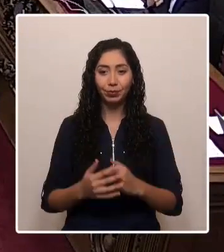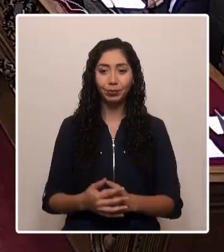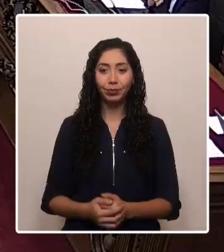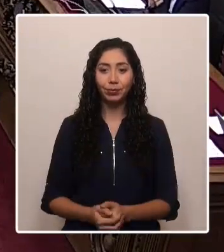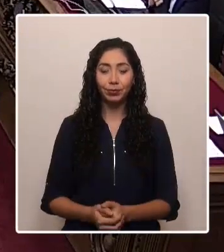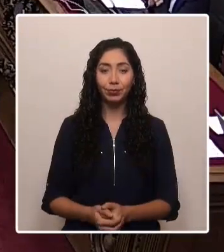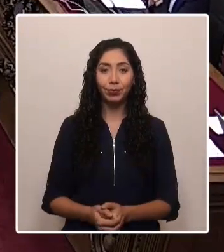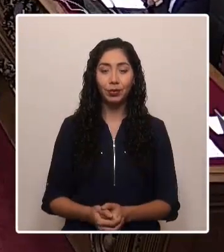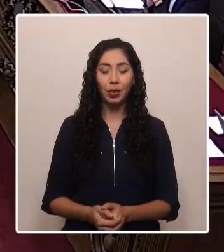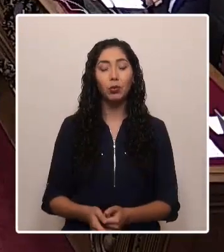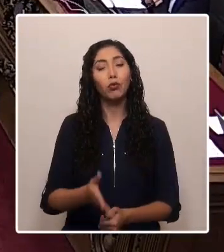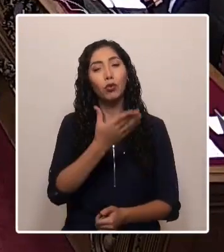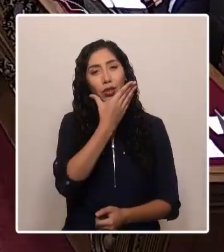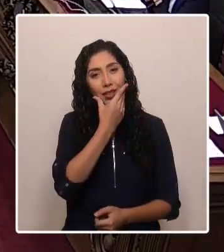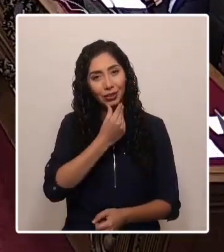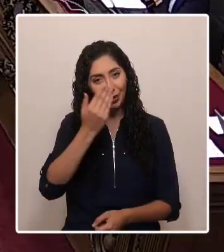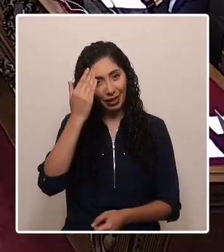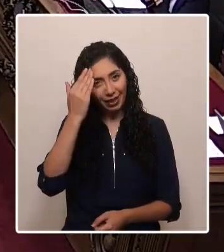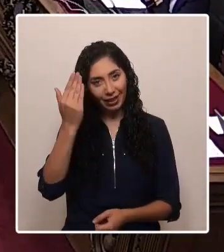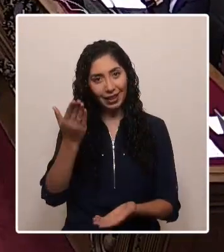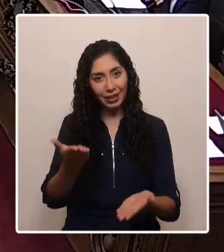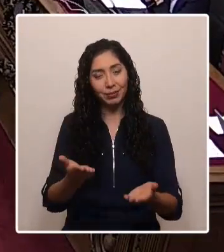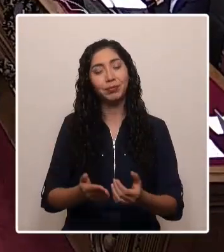Que sea un lindo día.